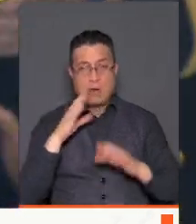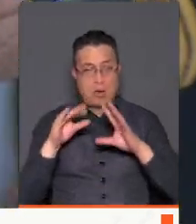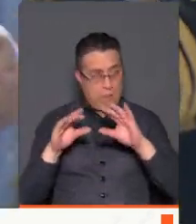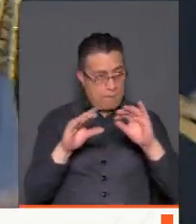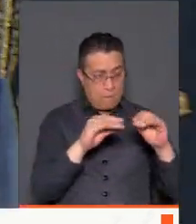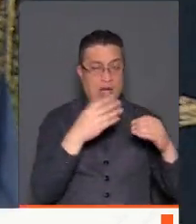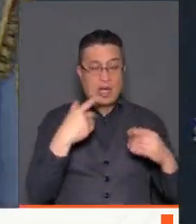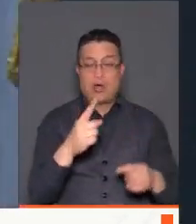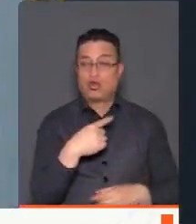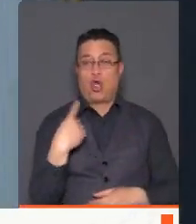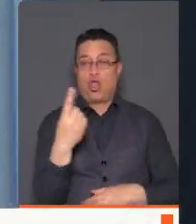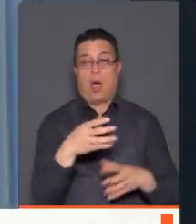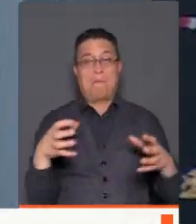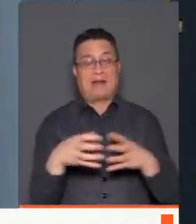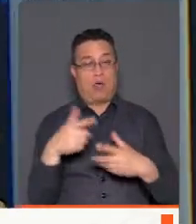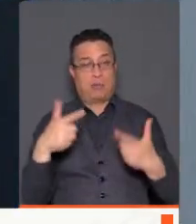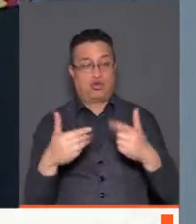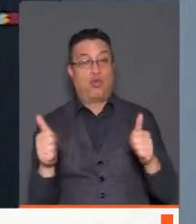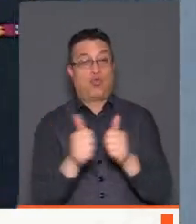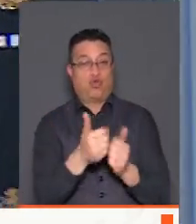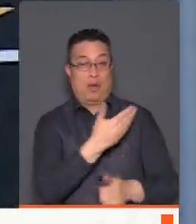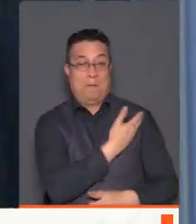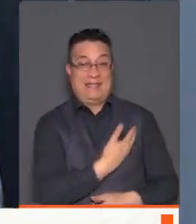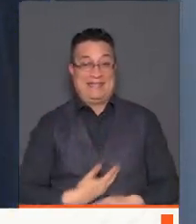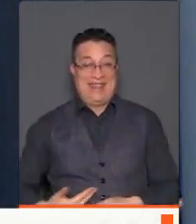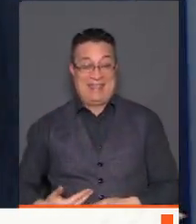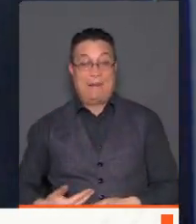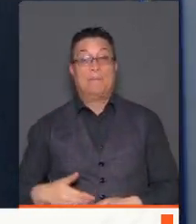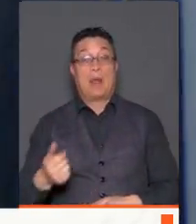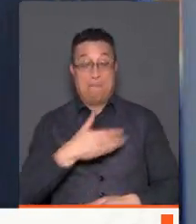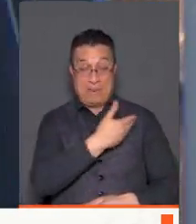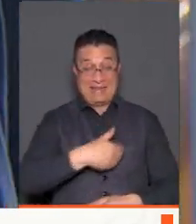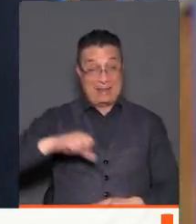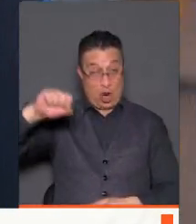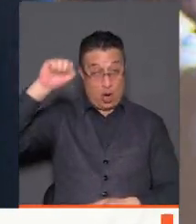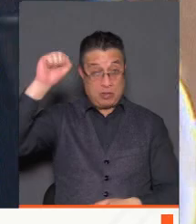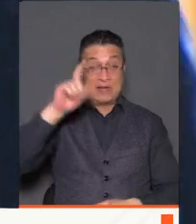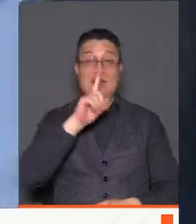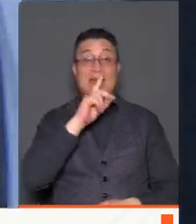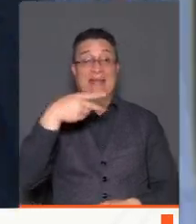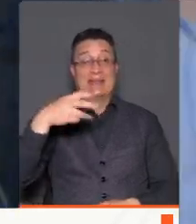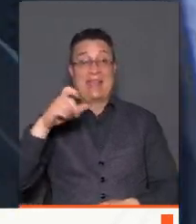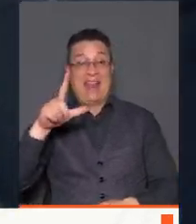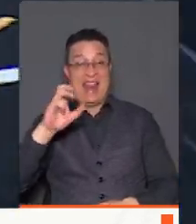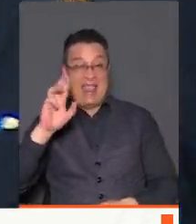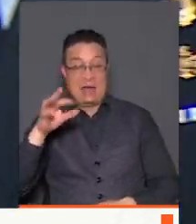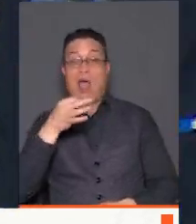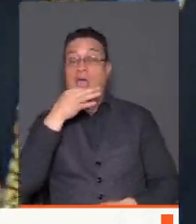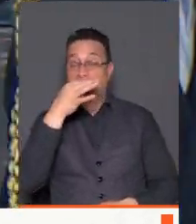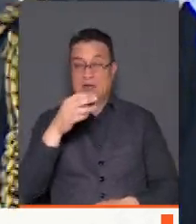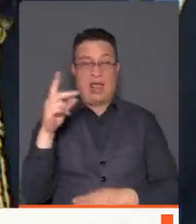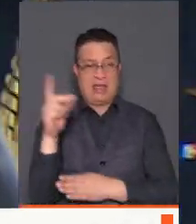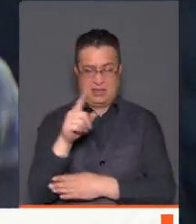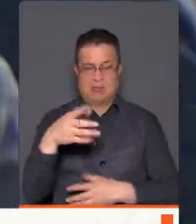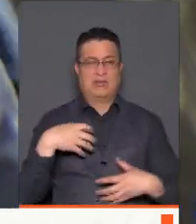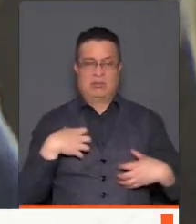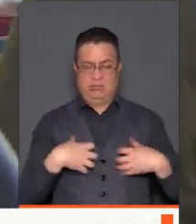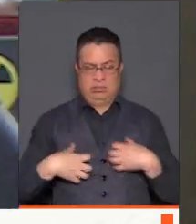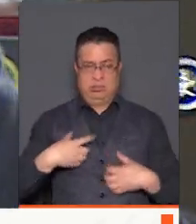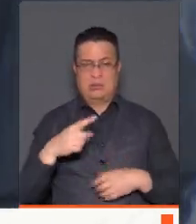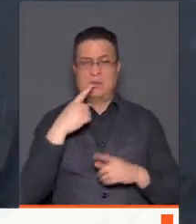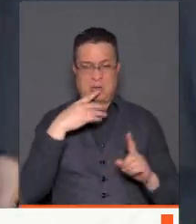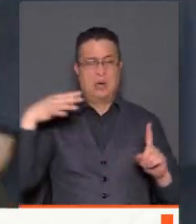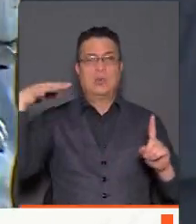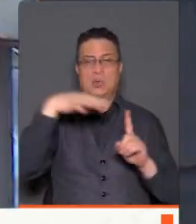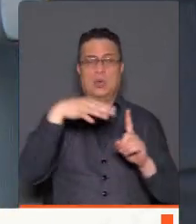estaban todos los partidos políticos con el presidente, porque el presidente del Partido Comunista, Guillermo Tellier, manifestó a la derecha incomodidad a propósito de las críticas que